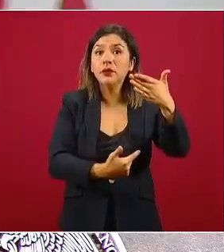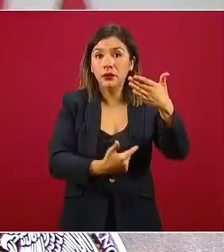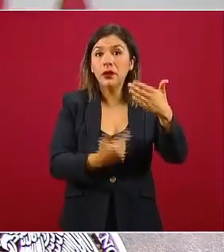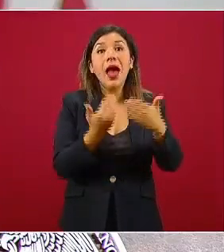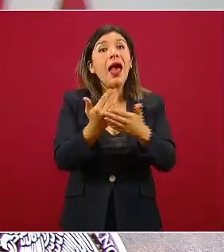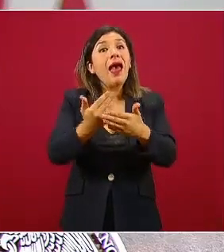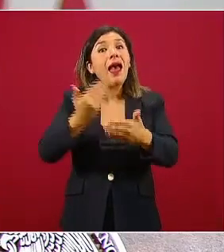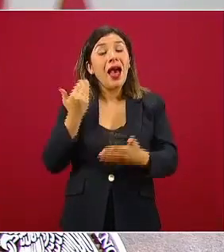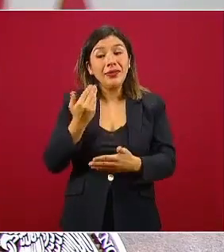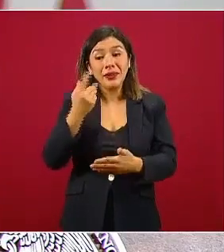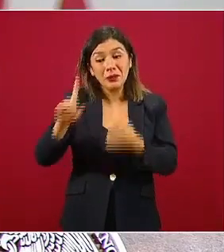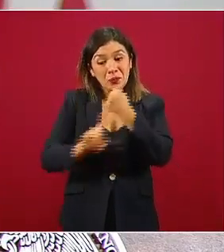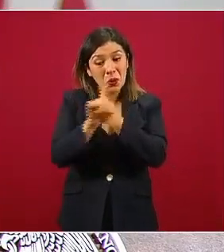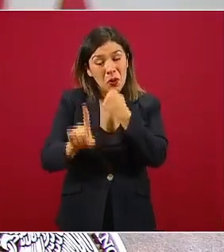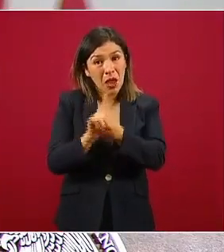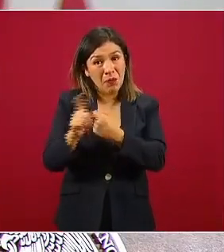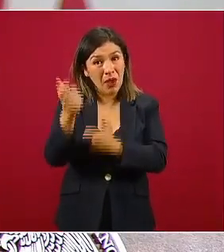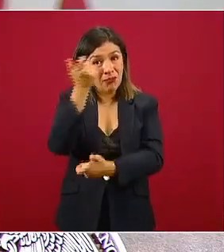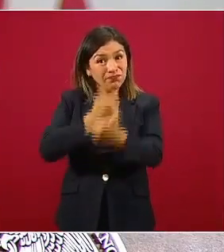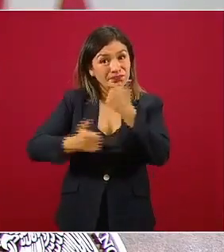Teníamos antes de la crisis